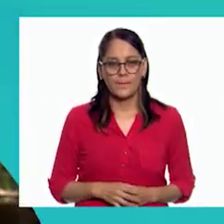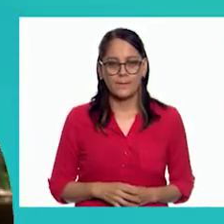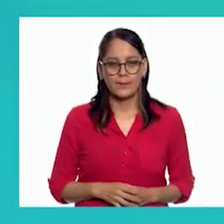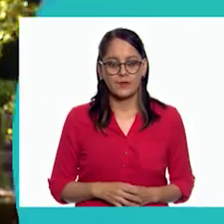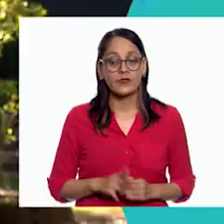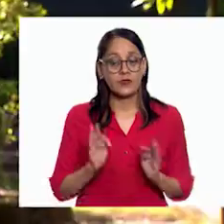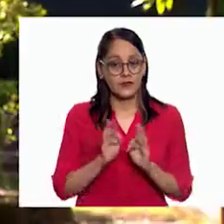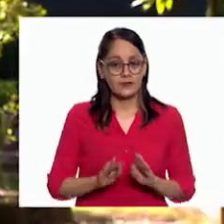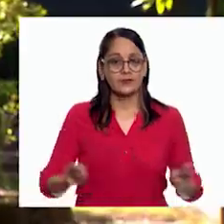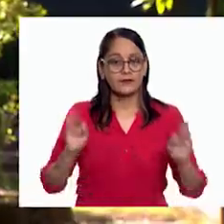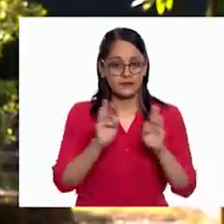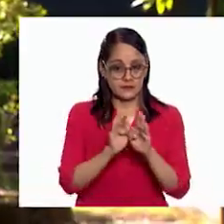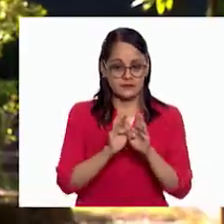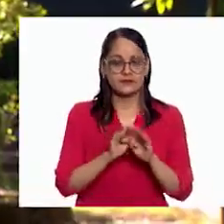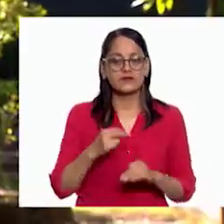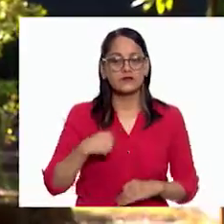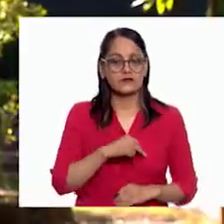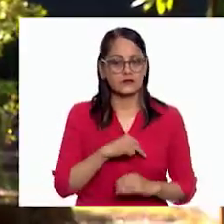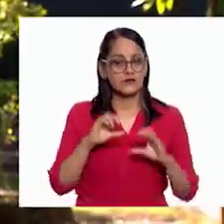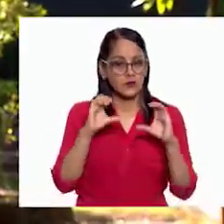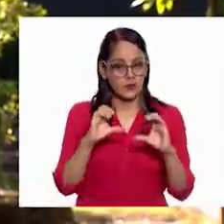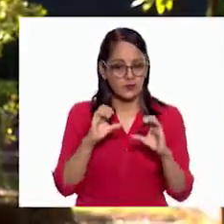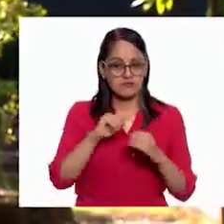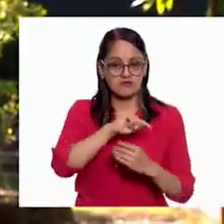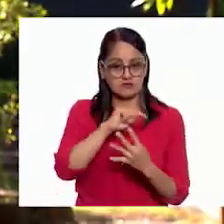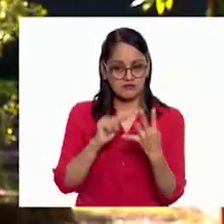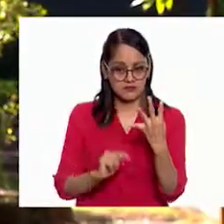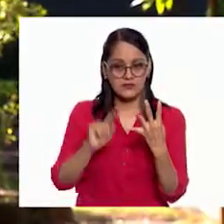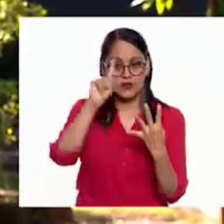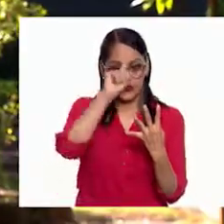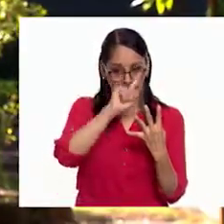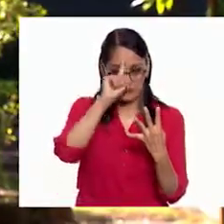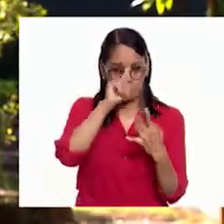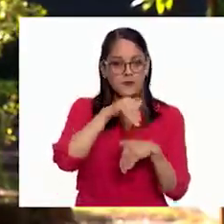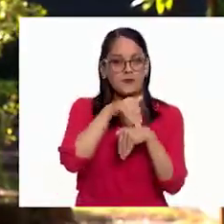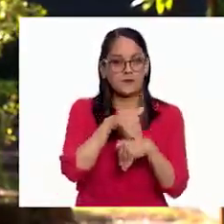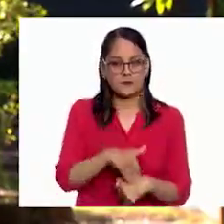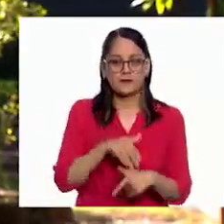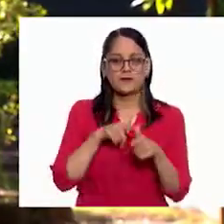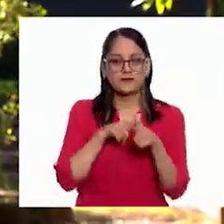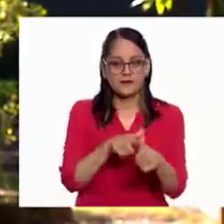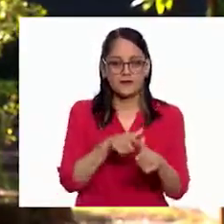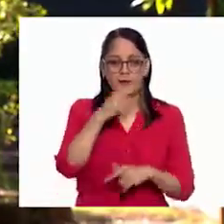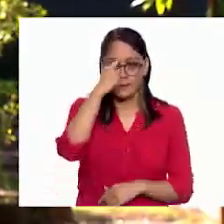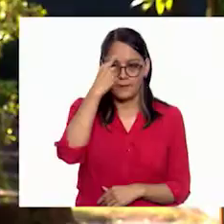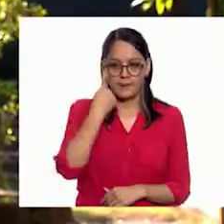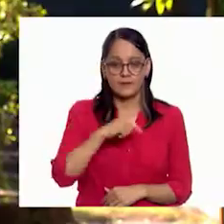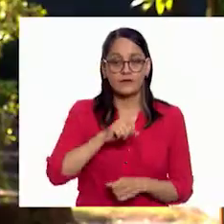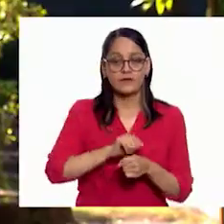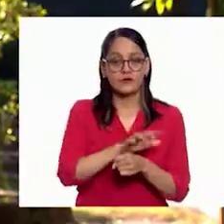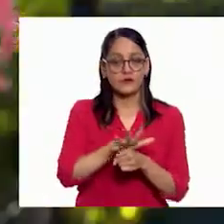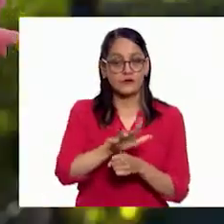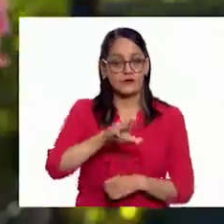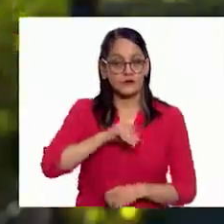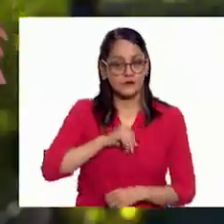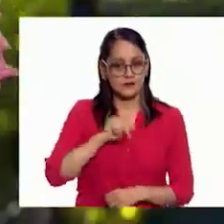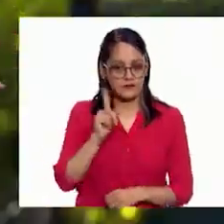Es muy importante continuar con las recomendaciones para evitar contagios de COVID.